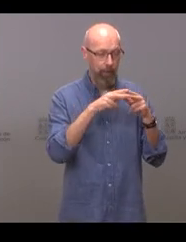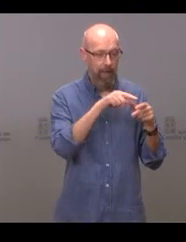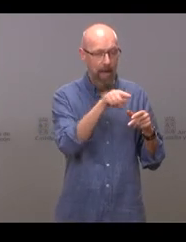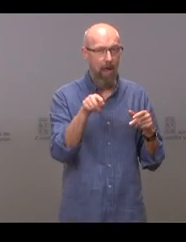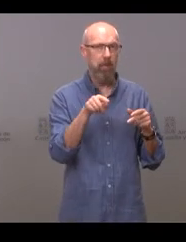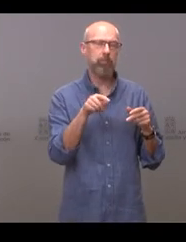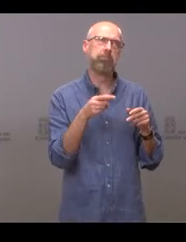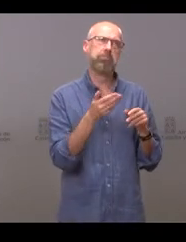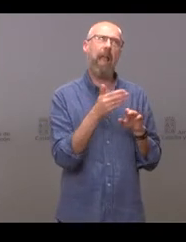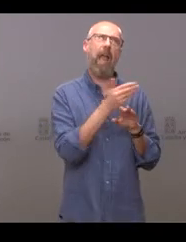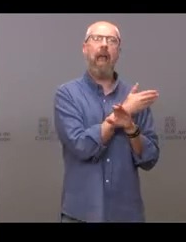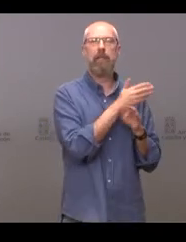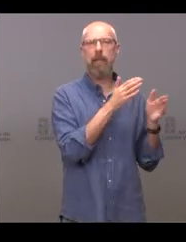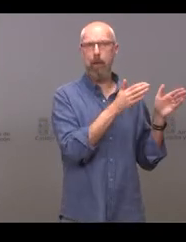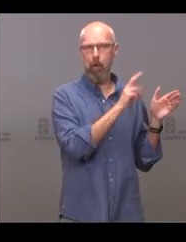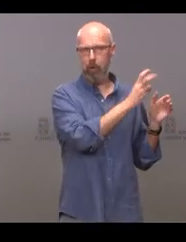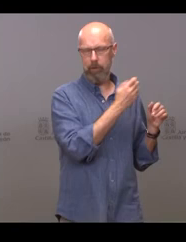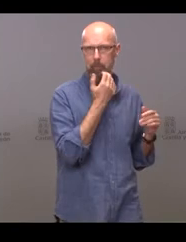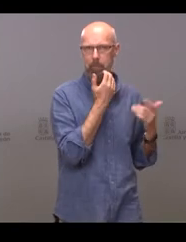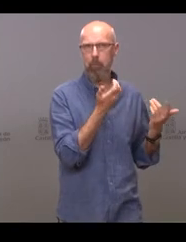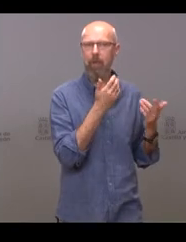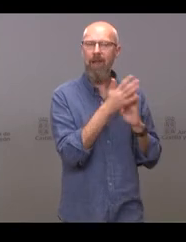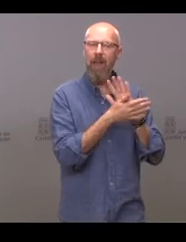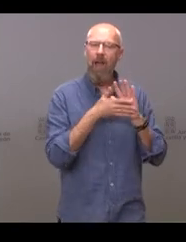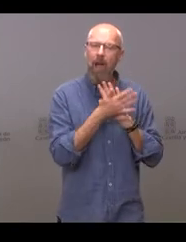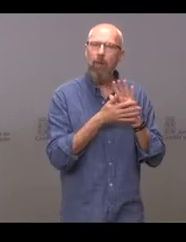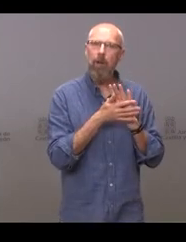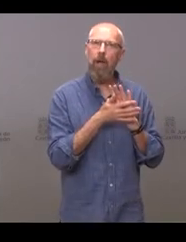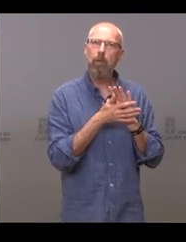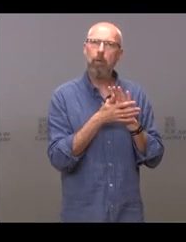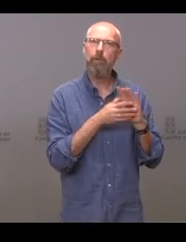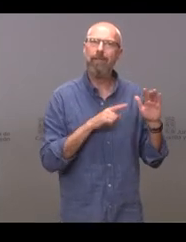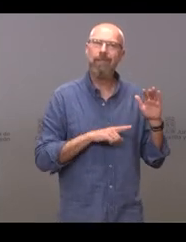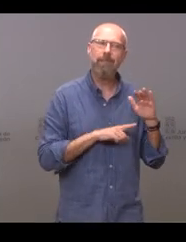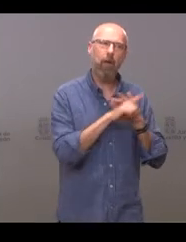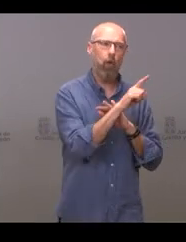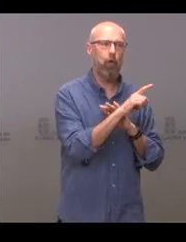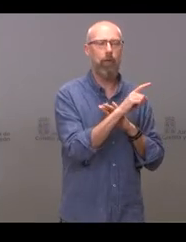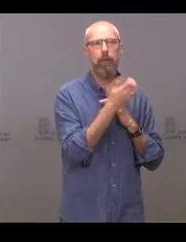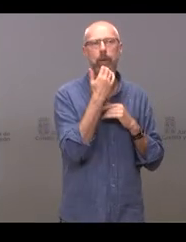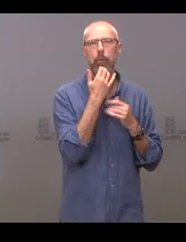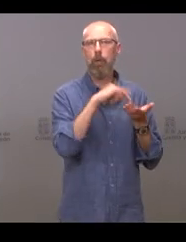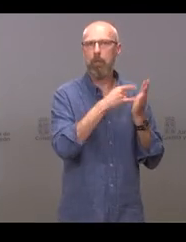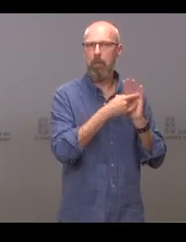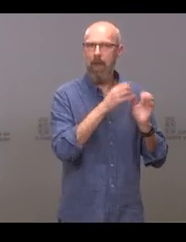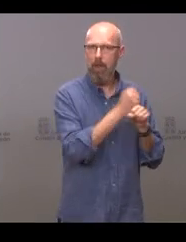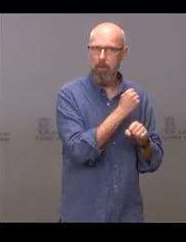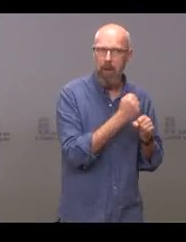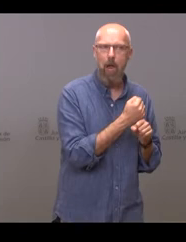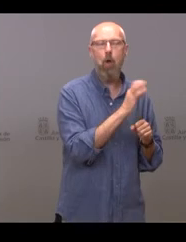periodos cuando hablamos de el desarrollo de la estrategia integrada de empleo conllevando como dije anteriormente